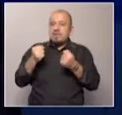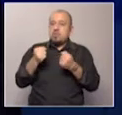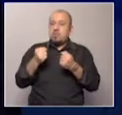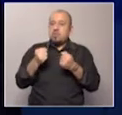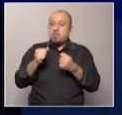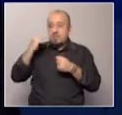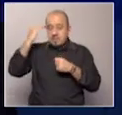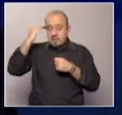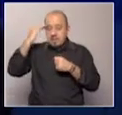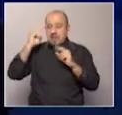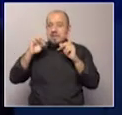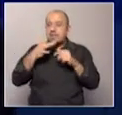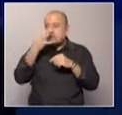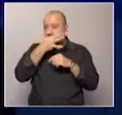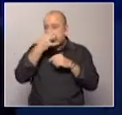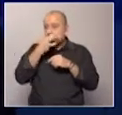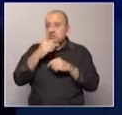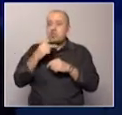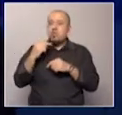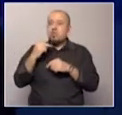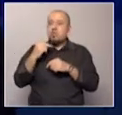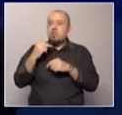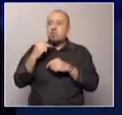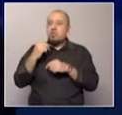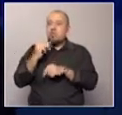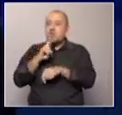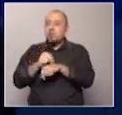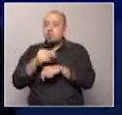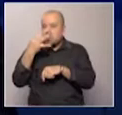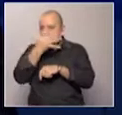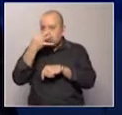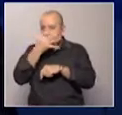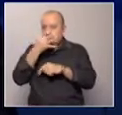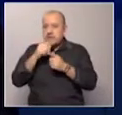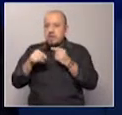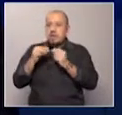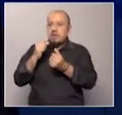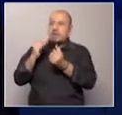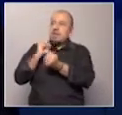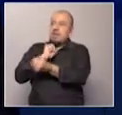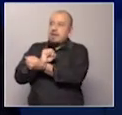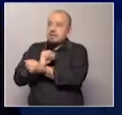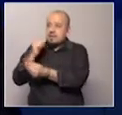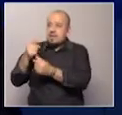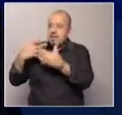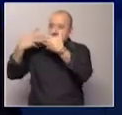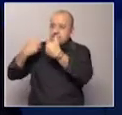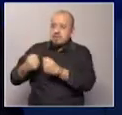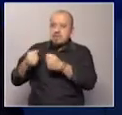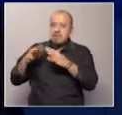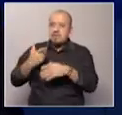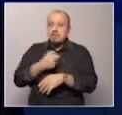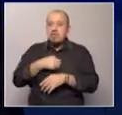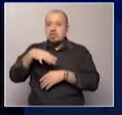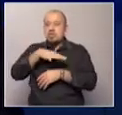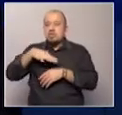de las adicciones las ha dicho hay una relación muy fuerte entre el consumo problemático de sustancias y la cárcel lo que pasa en la sociedad lo que pasa